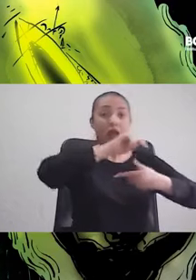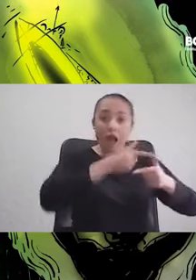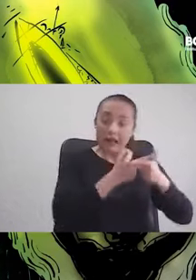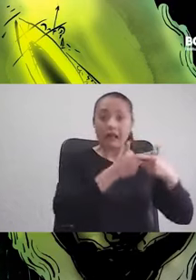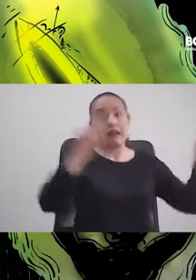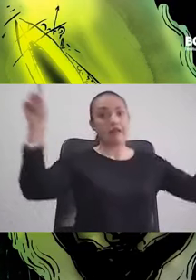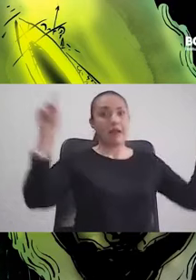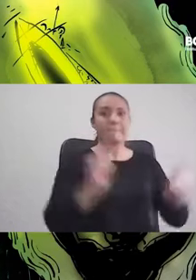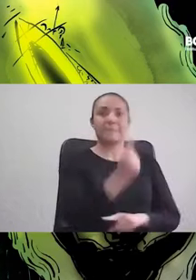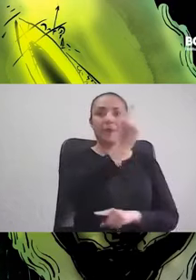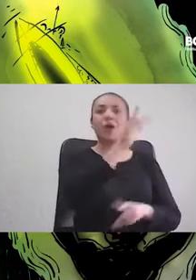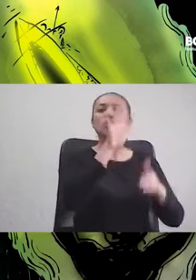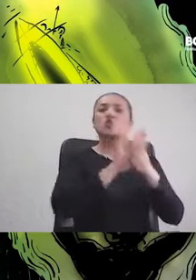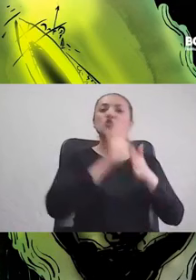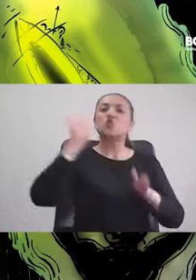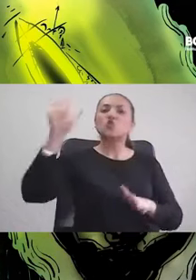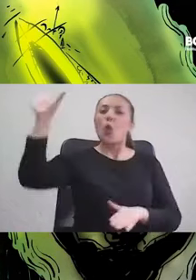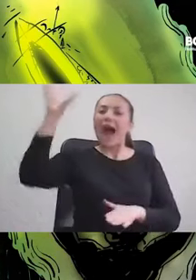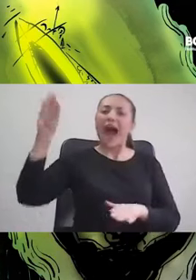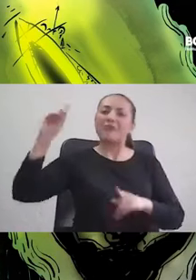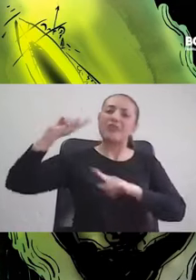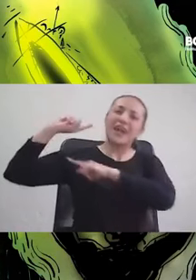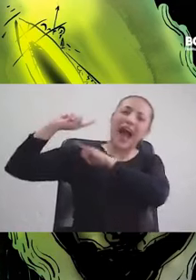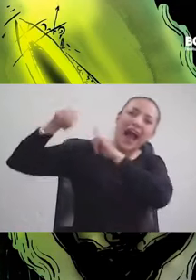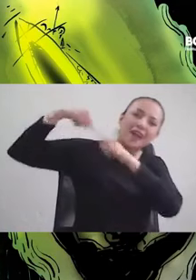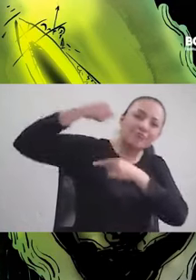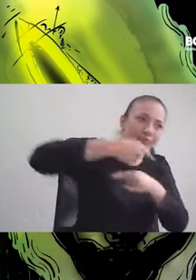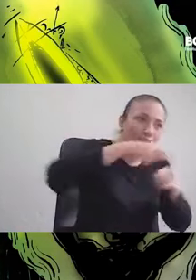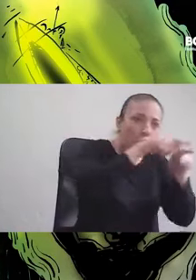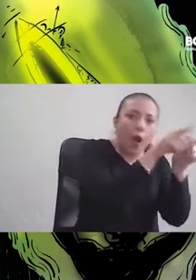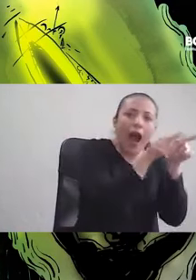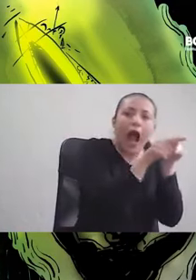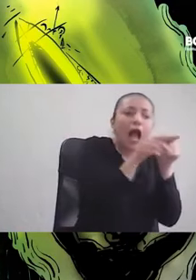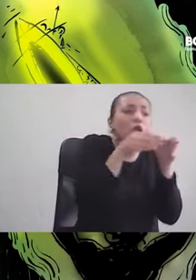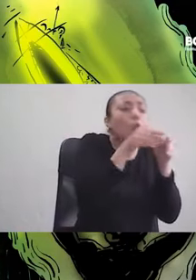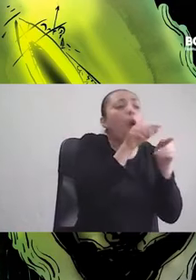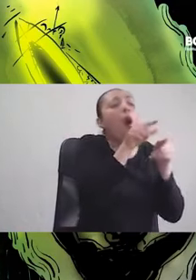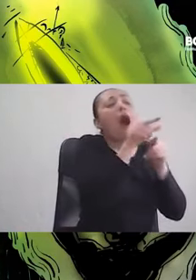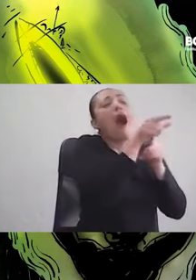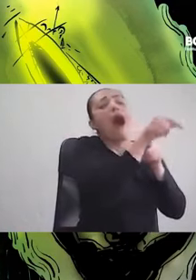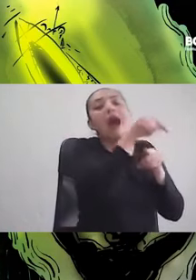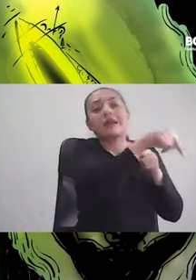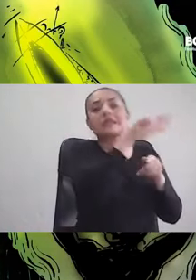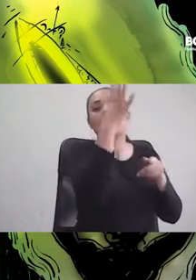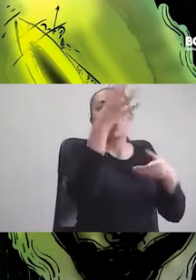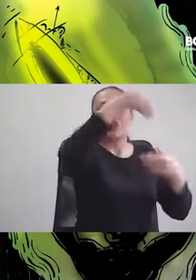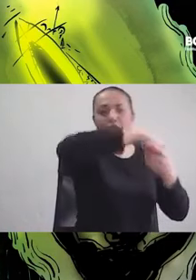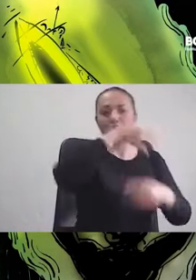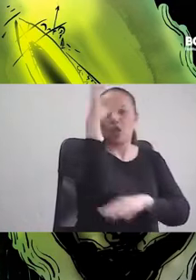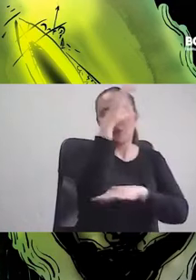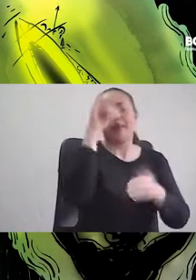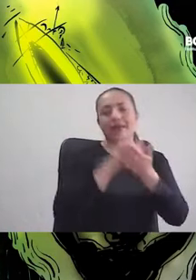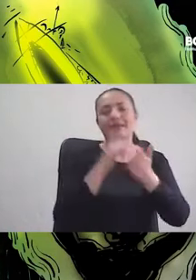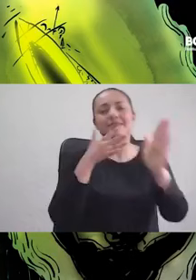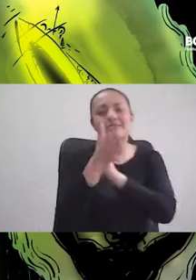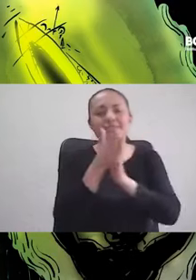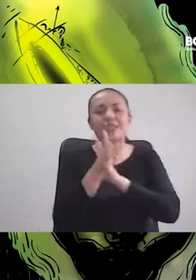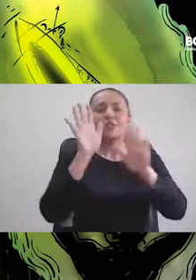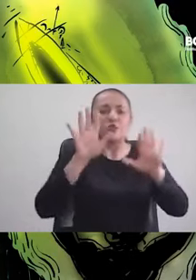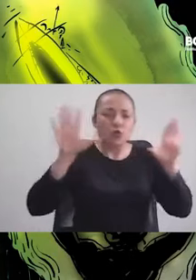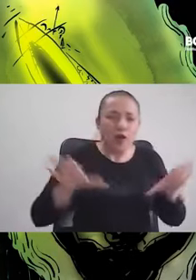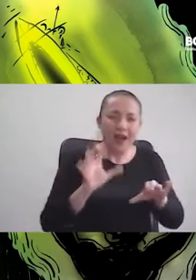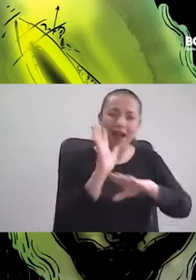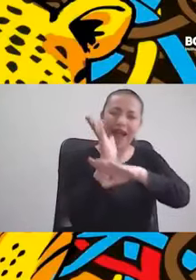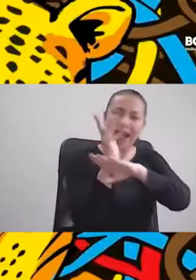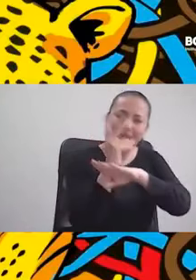vamos a hablar de esas manifestaciones artísticas y culturales desde esa literatura que se escribe.